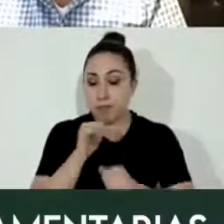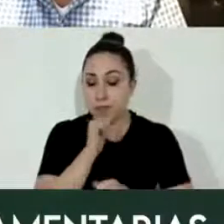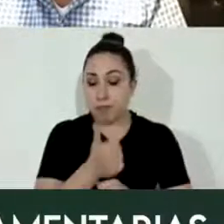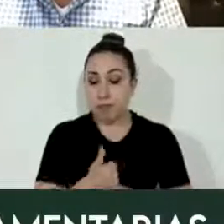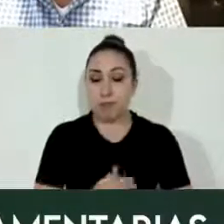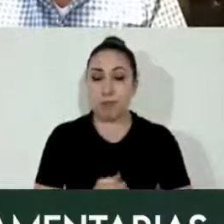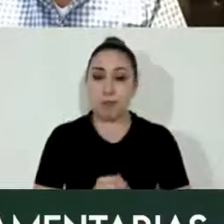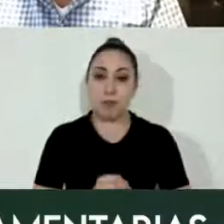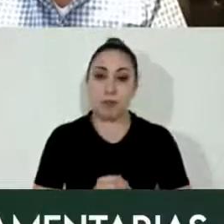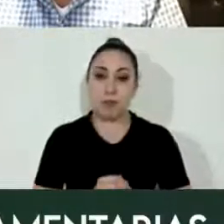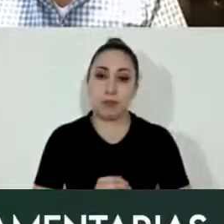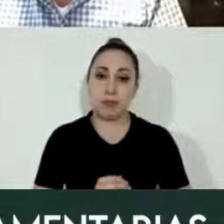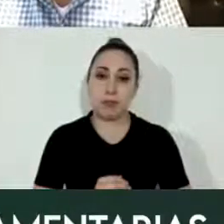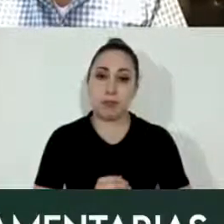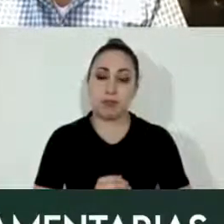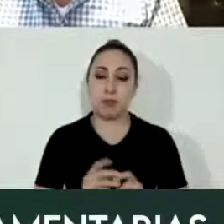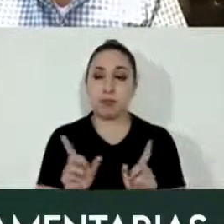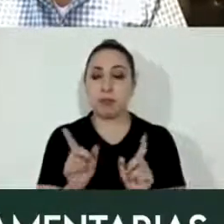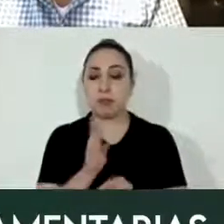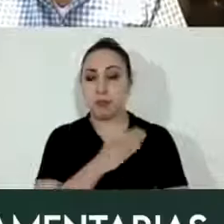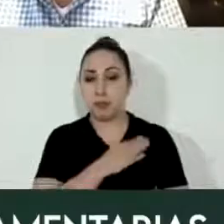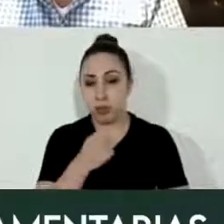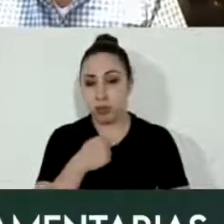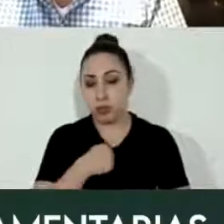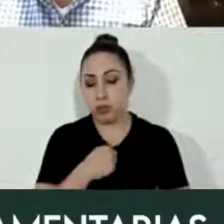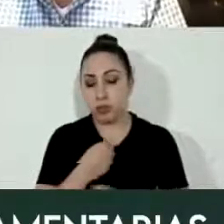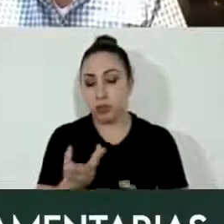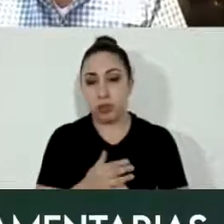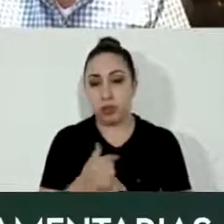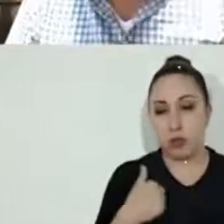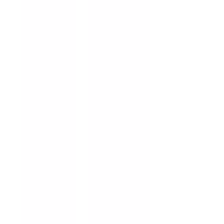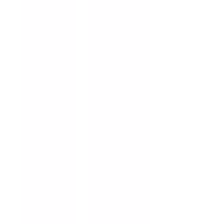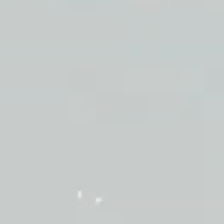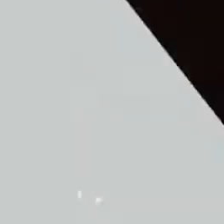personas galardonadas con la medalla del mérito internacional 2020